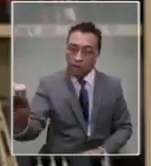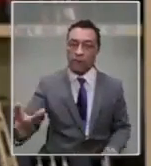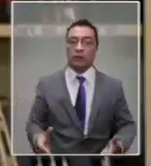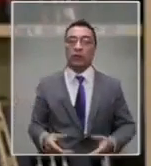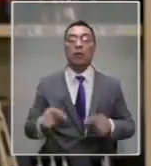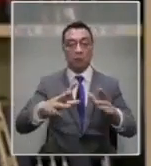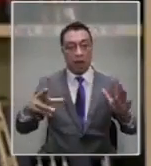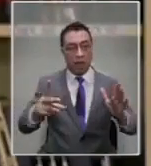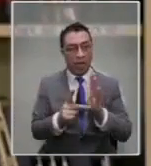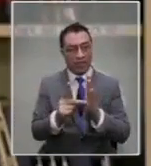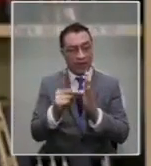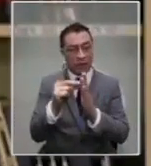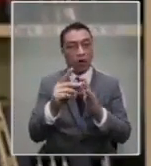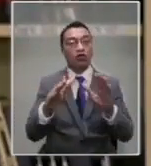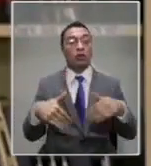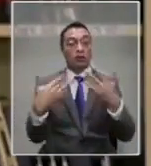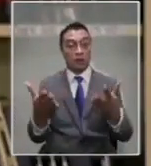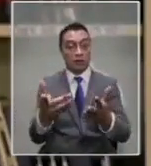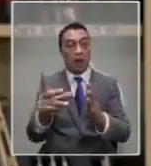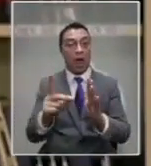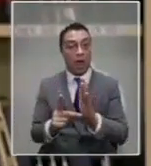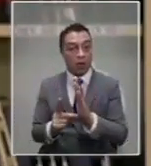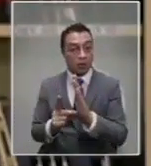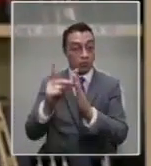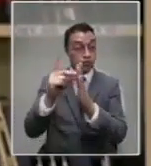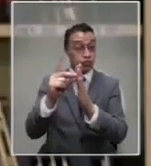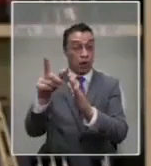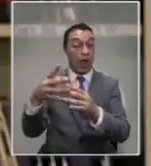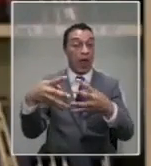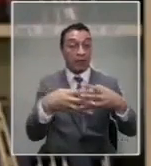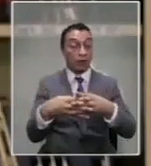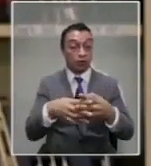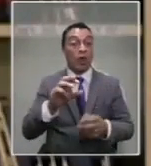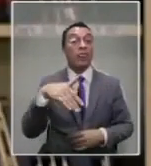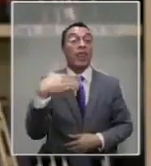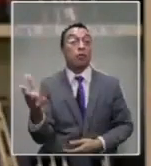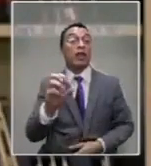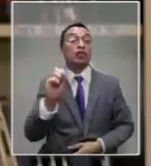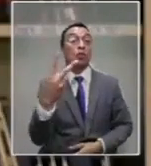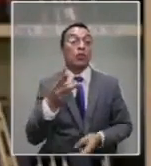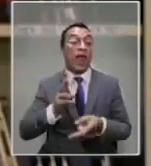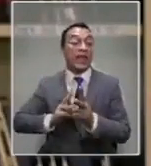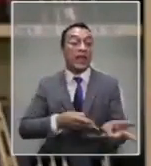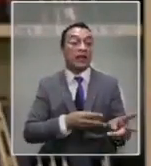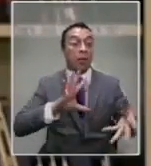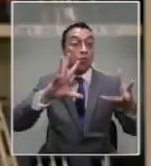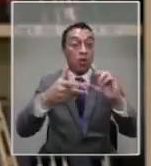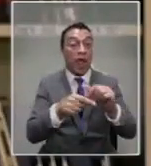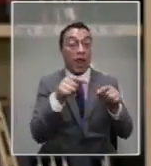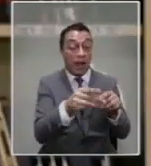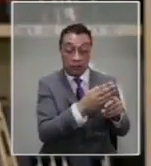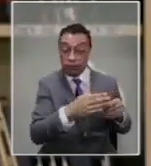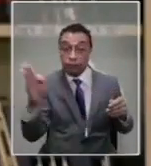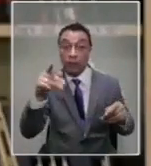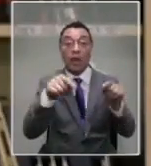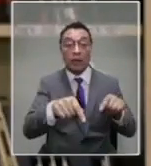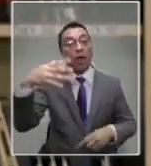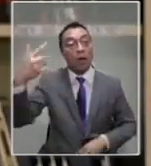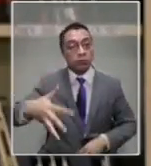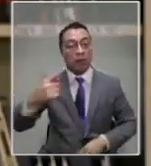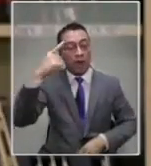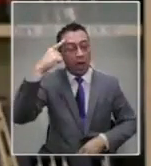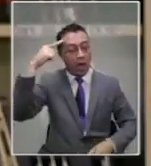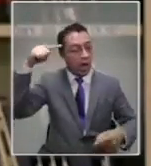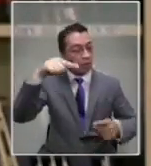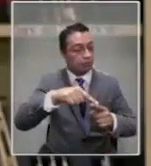gran desarrollo que se generó en los Estados Unidos luego de la Segunda Guerra Mundial fue fundamentalmente por